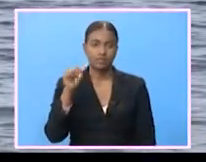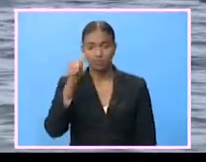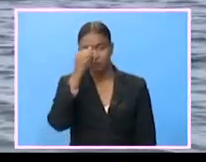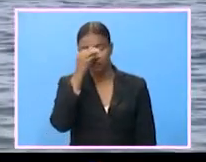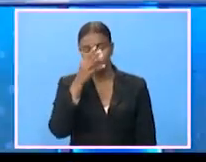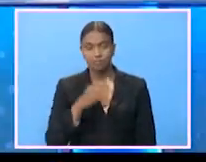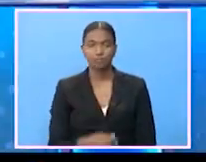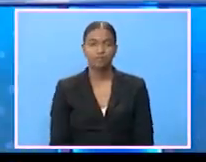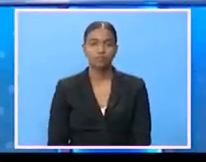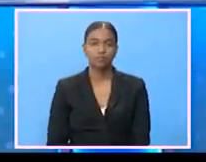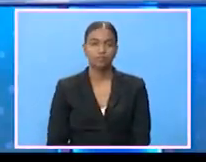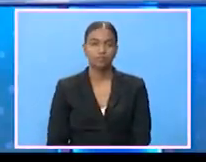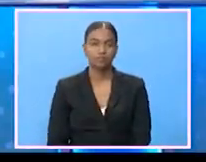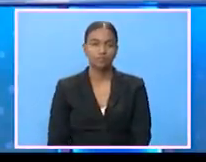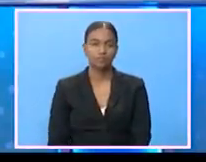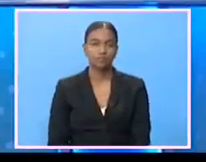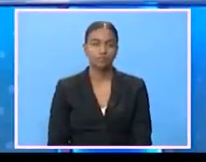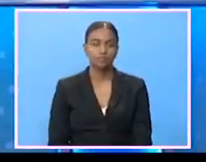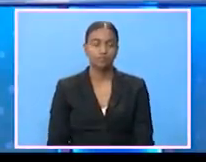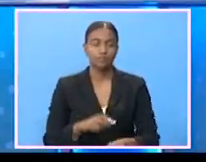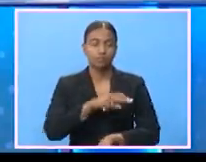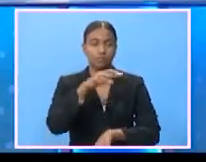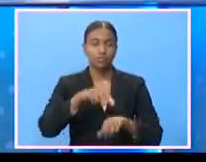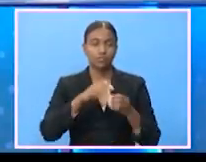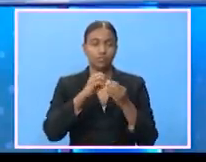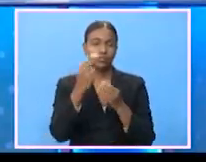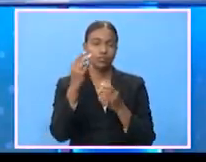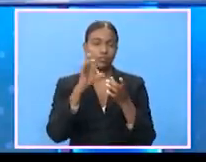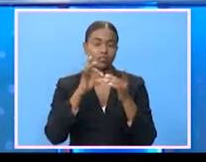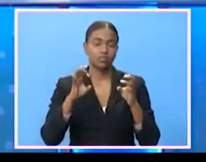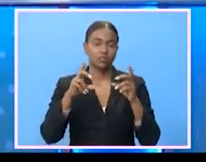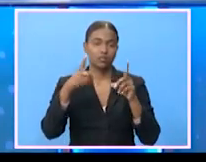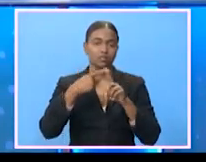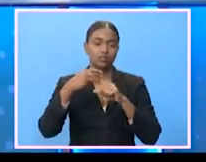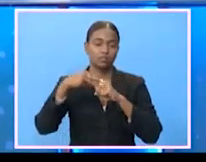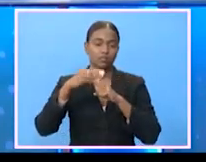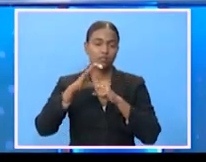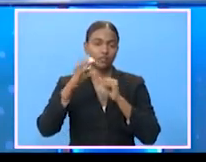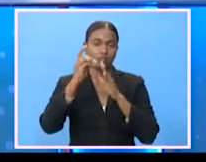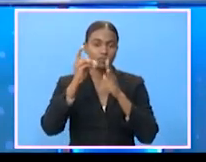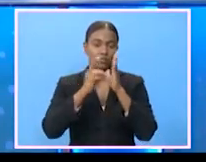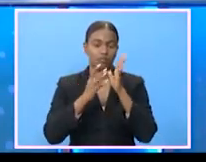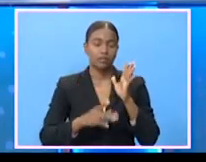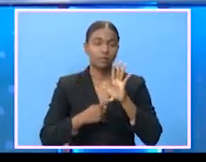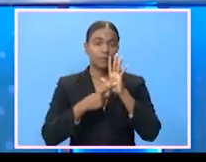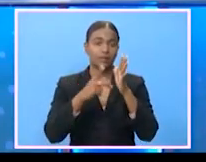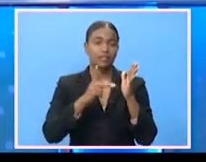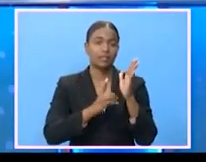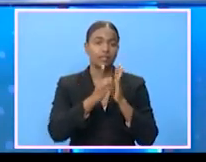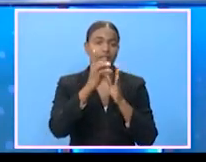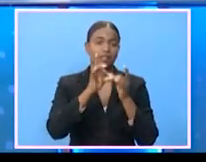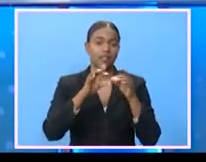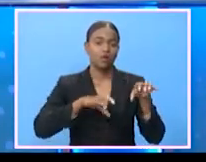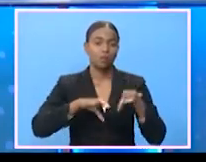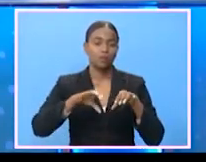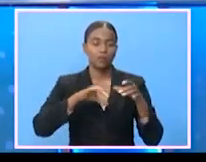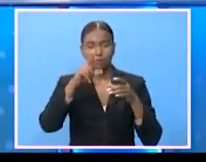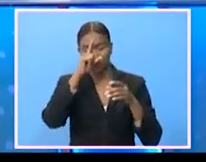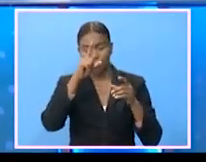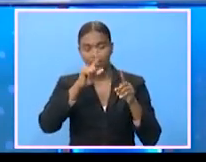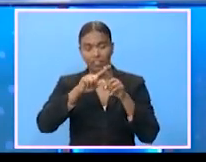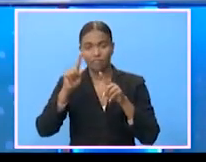Félix. Señoras, y la Regional 13 de Educación en Montecristi y Dajabón presenta desarrollo de competencias en los